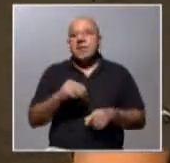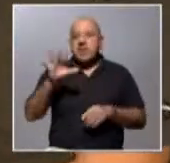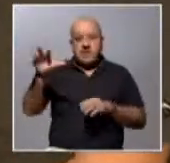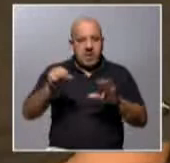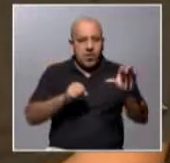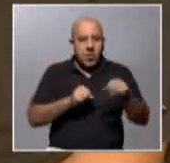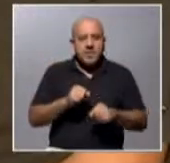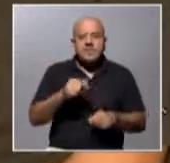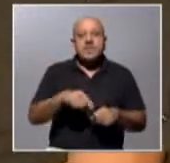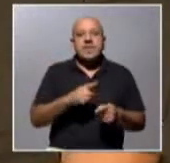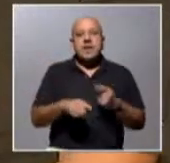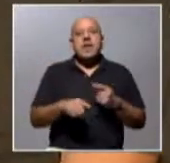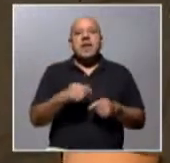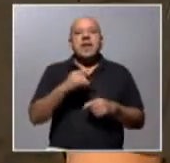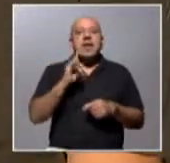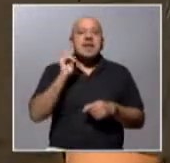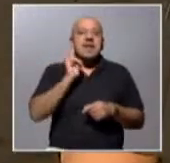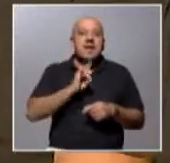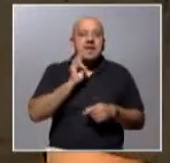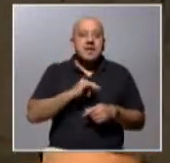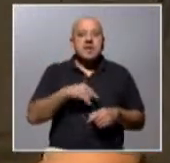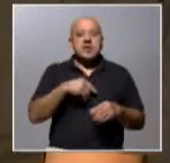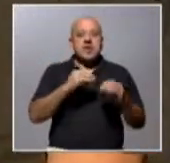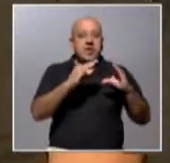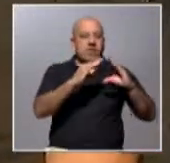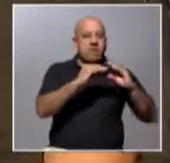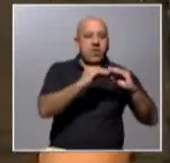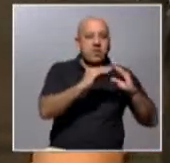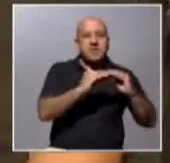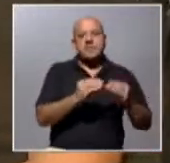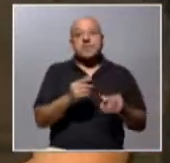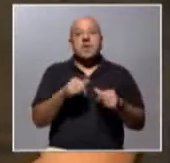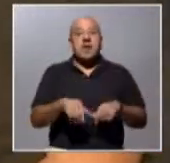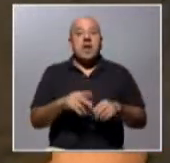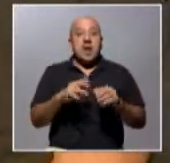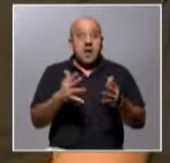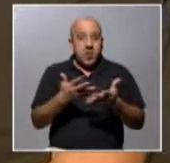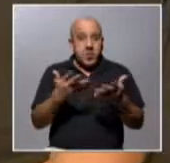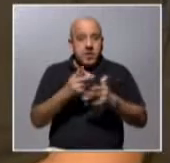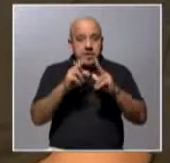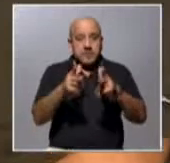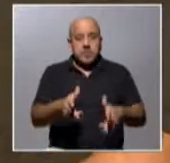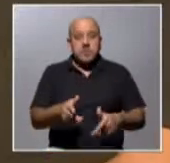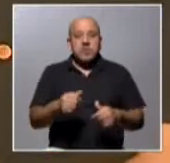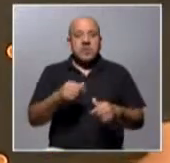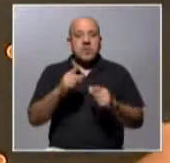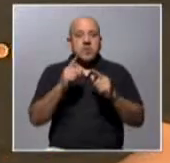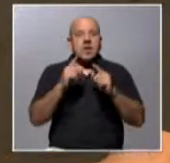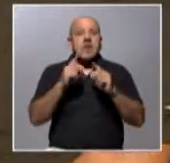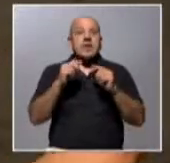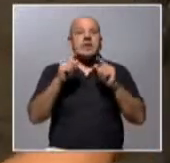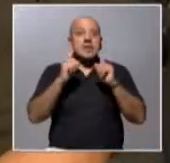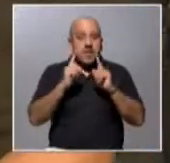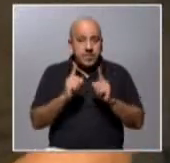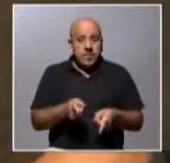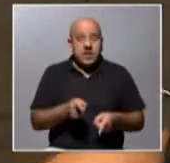hijos la leche y el refuerzo. Vamos a conversar a continuación. Diciendo ya entre paréntesis, porque no queremos olvidarnos, que además